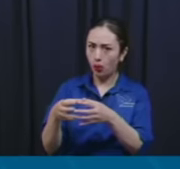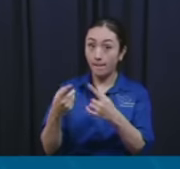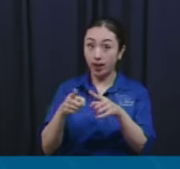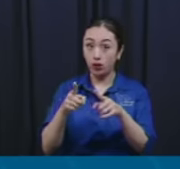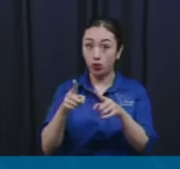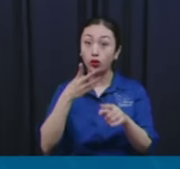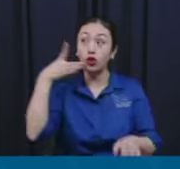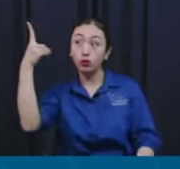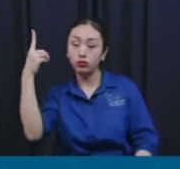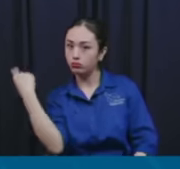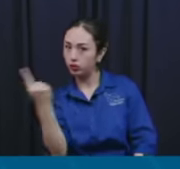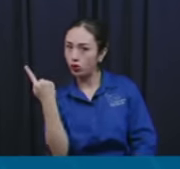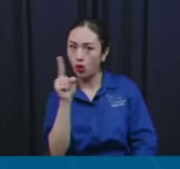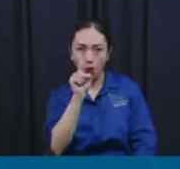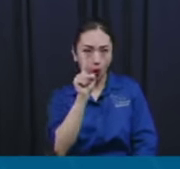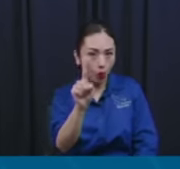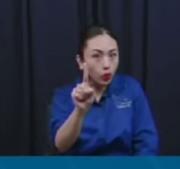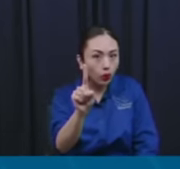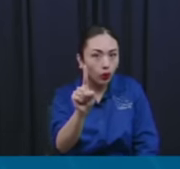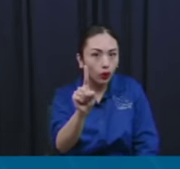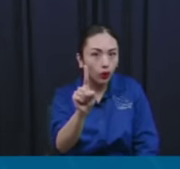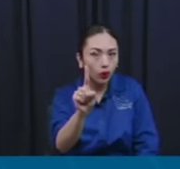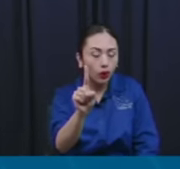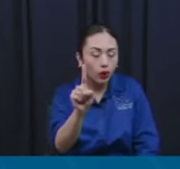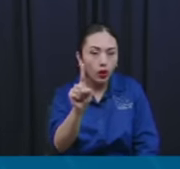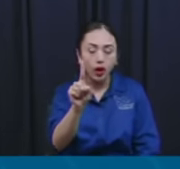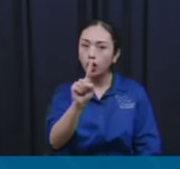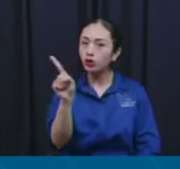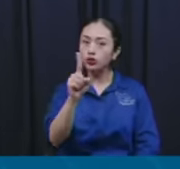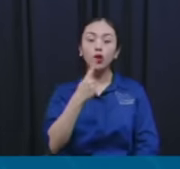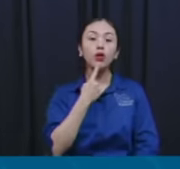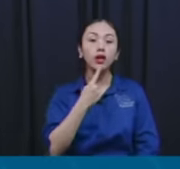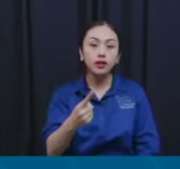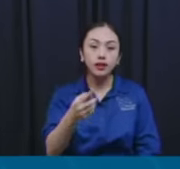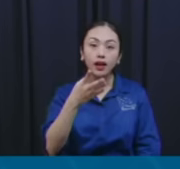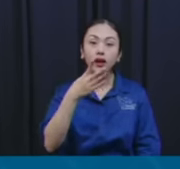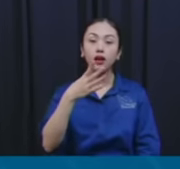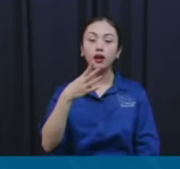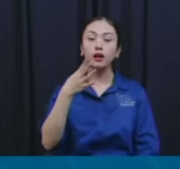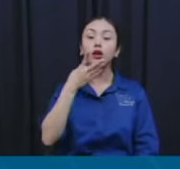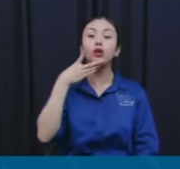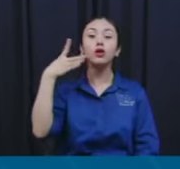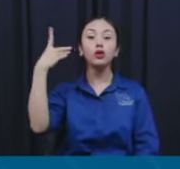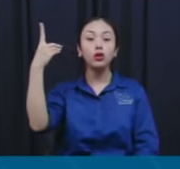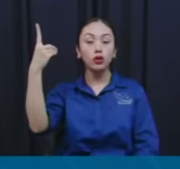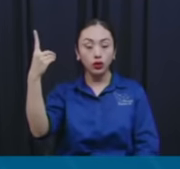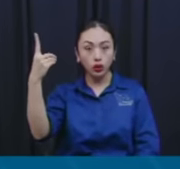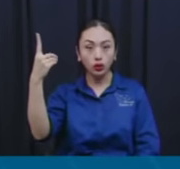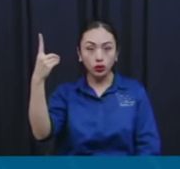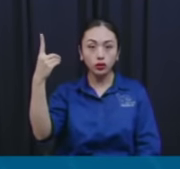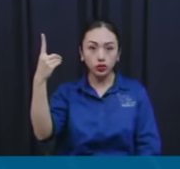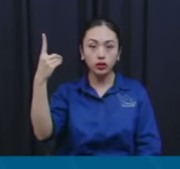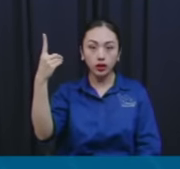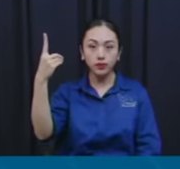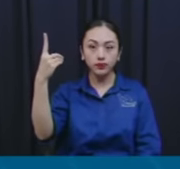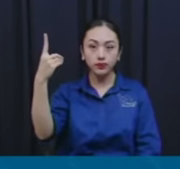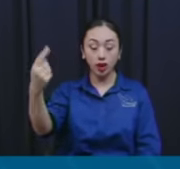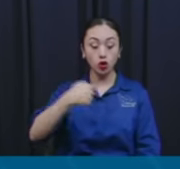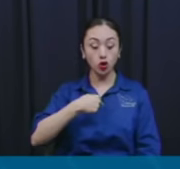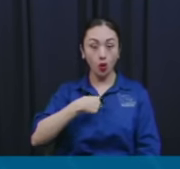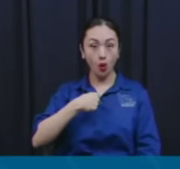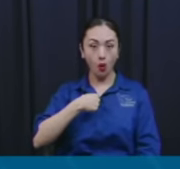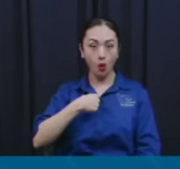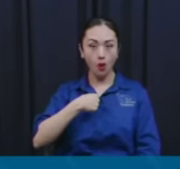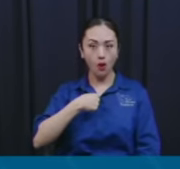uno él no está diciendo hagamos voy a hacer ni hubiera dicho hagamos bueno porque aquí también lo dijo desde principio